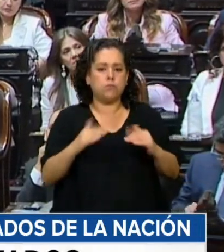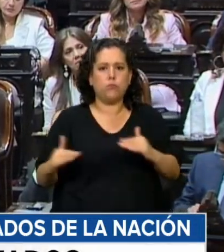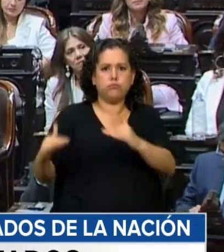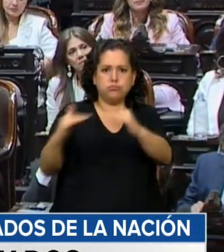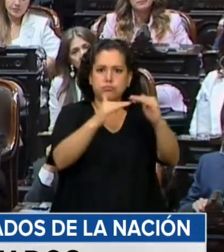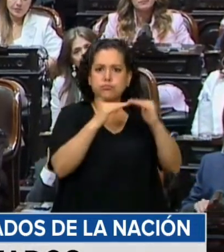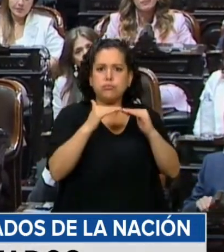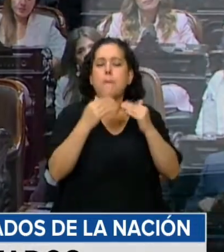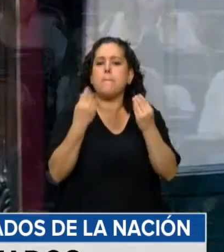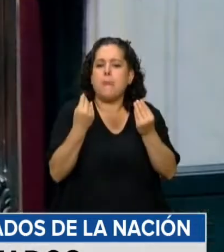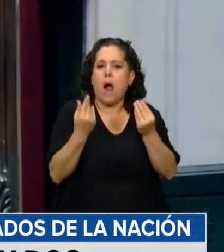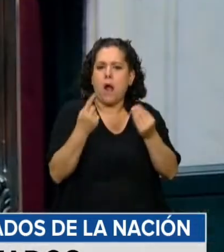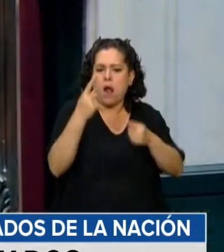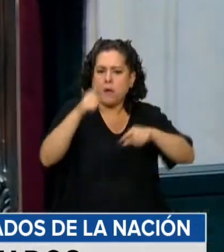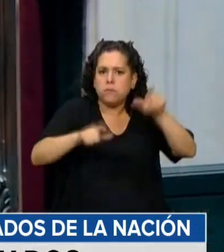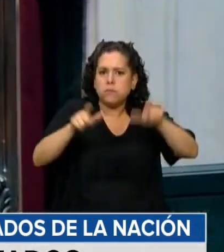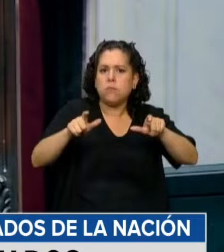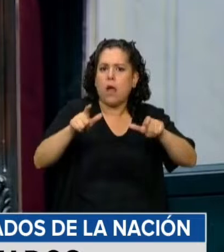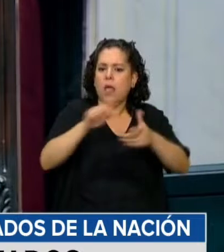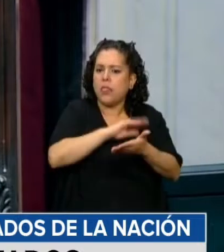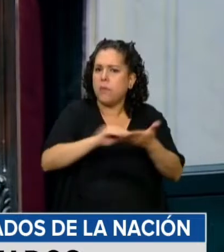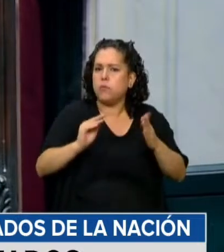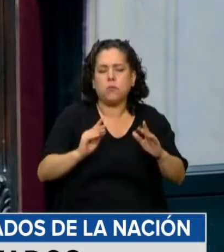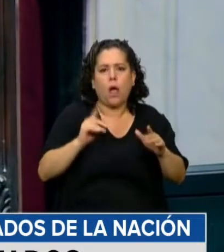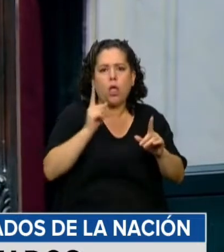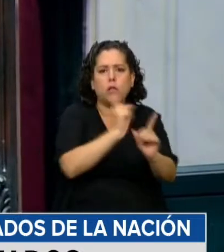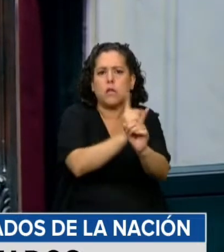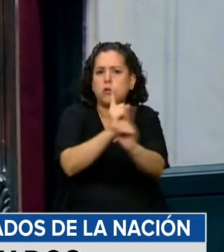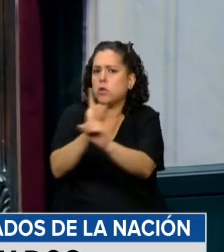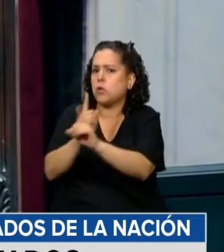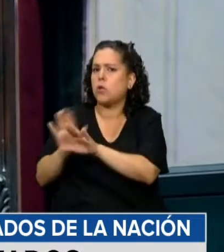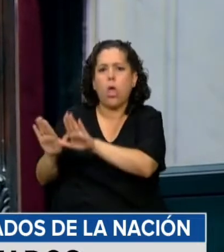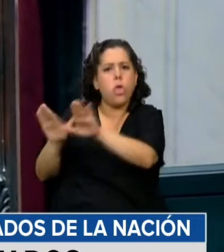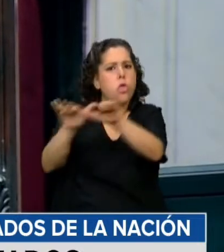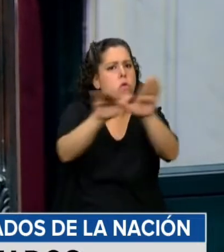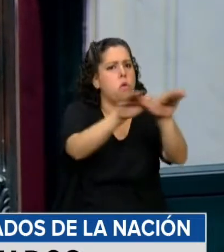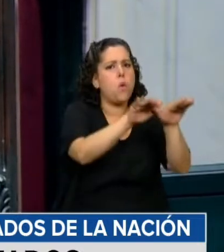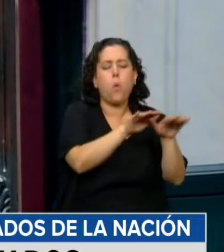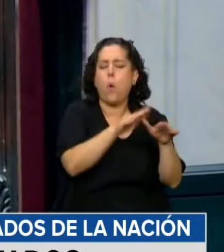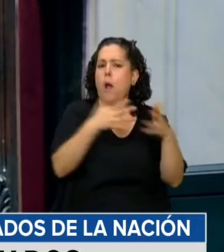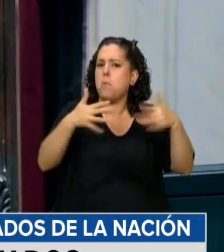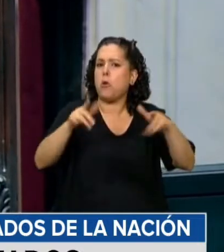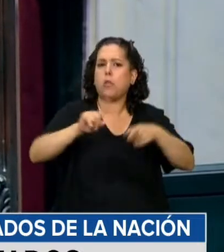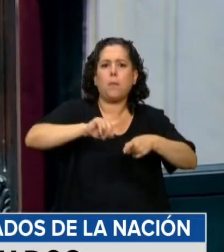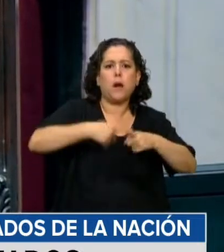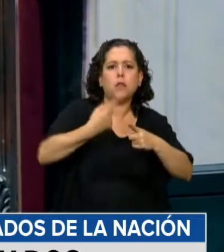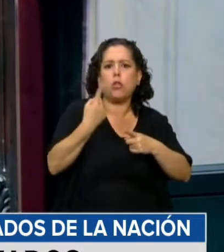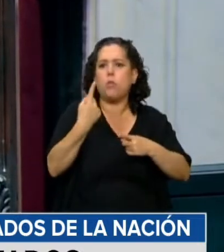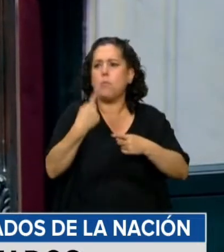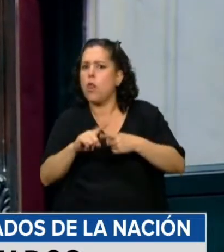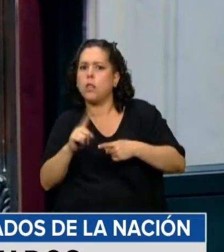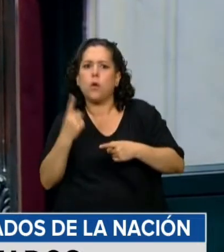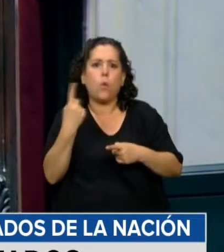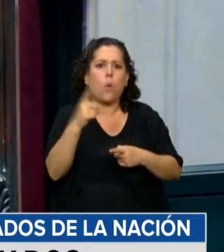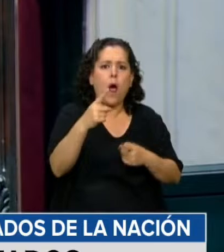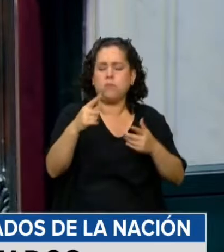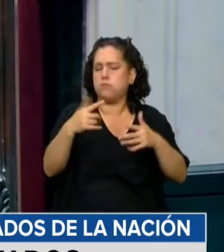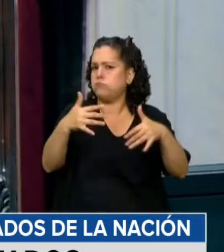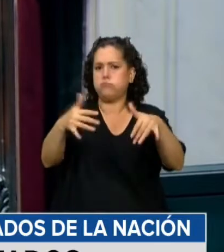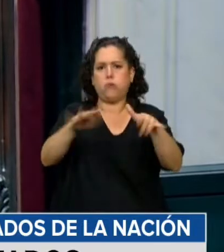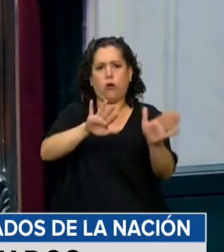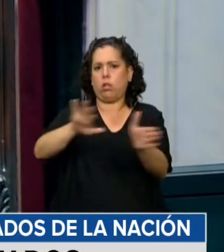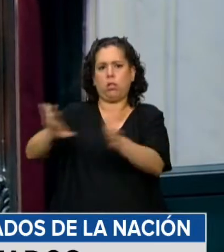el mismo tratamiento a todos los señores diputados sin distinción de banderías políticas ni del tamaño de sus